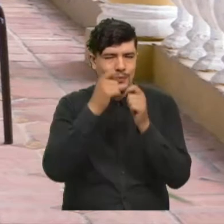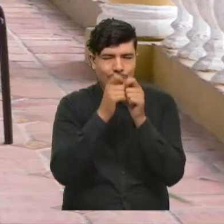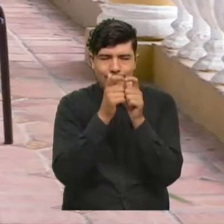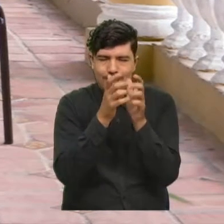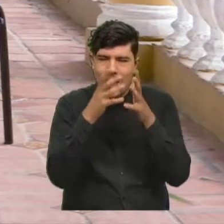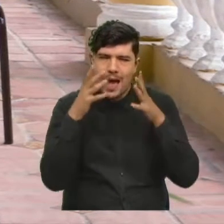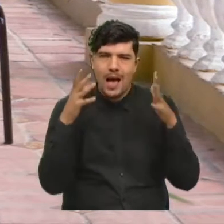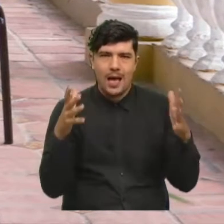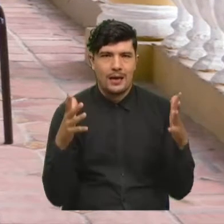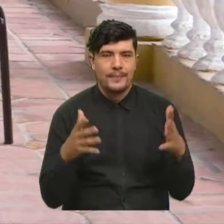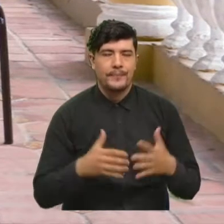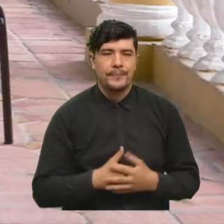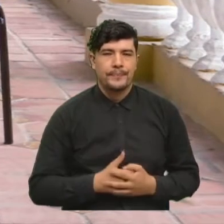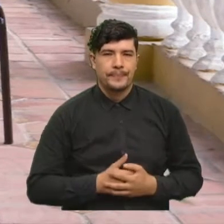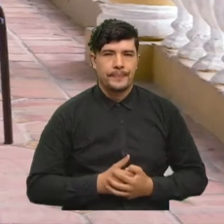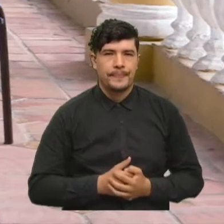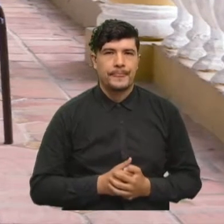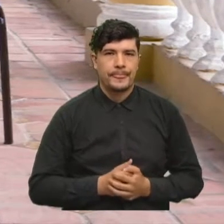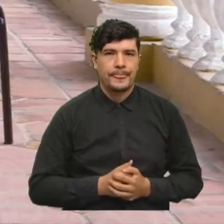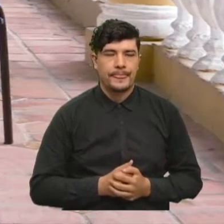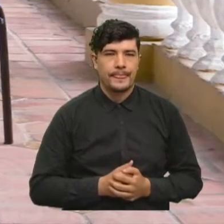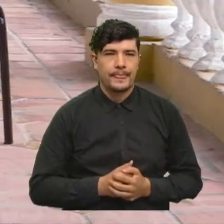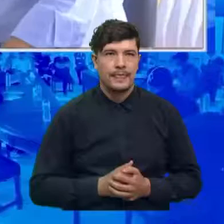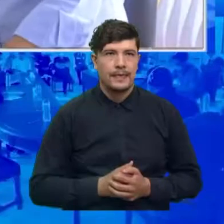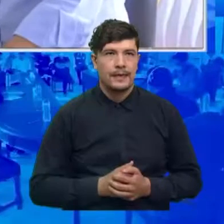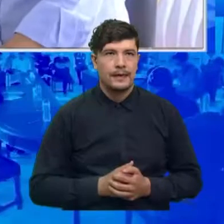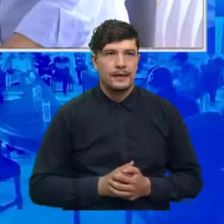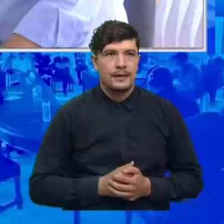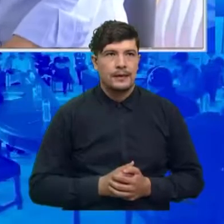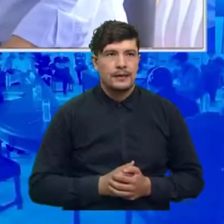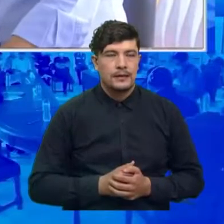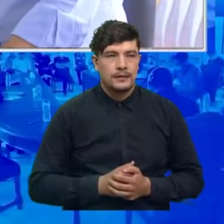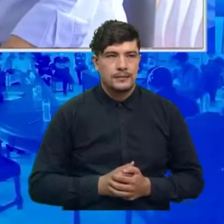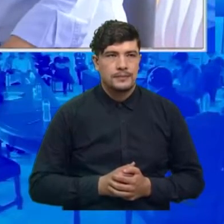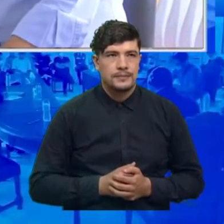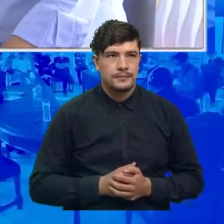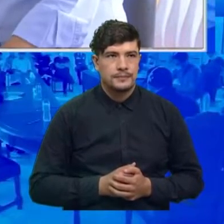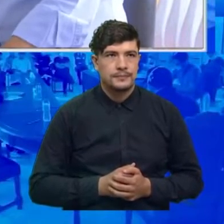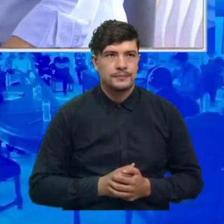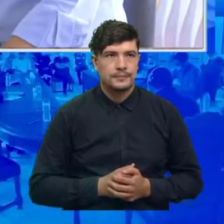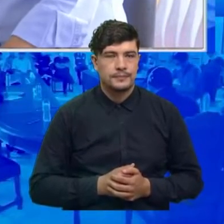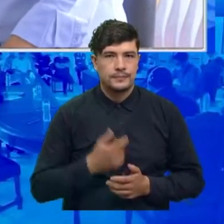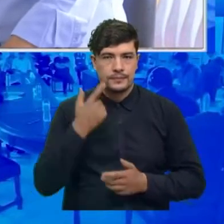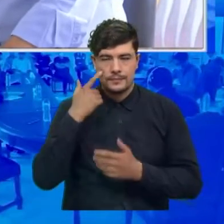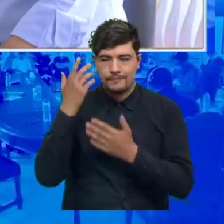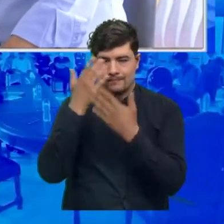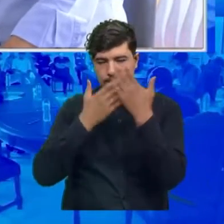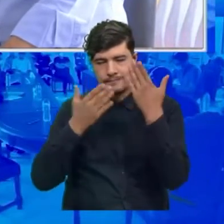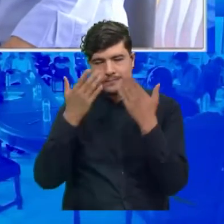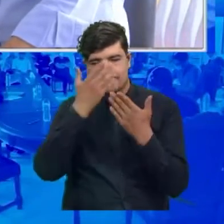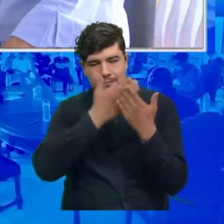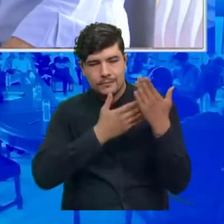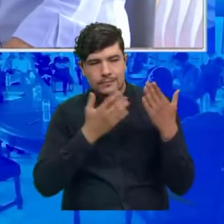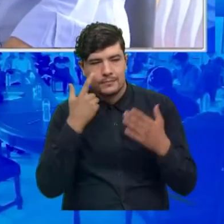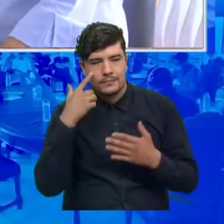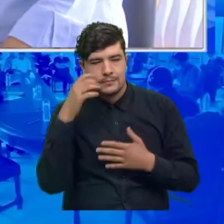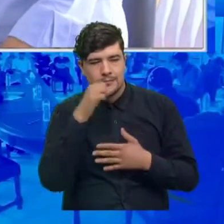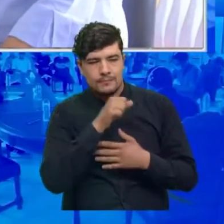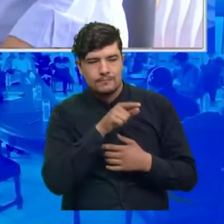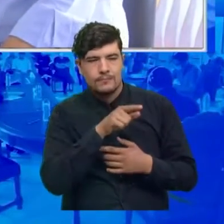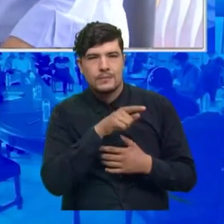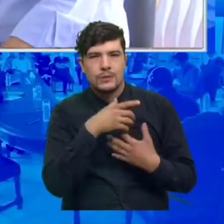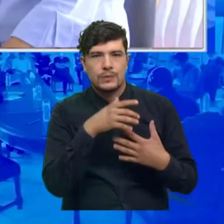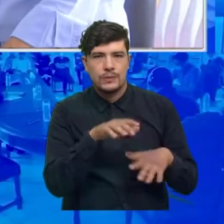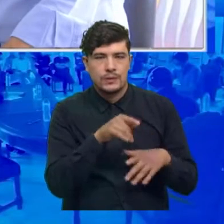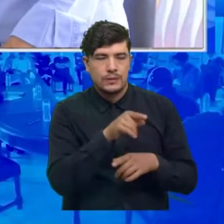y no solo lo recogemos con en estos en estos diálogos con los jóvenes lo que tanto